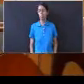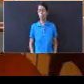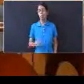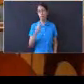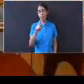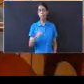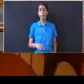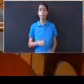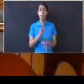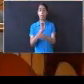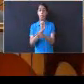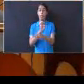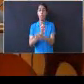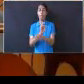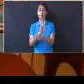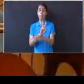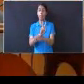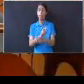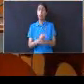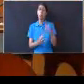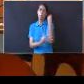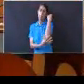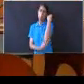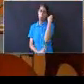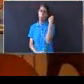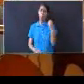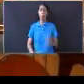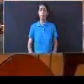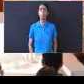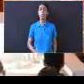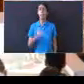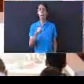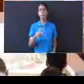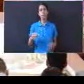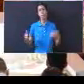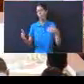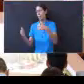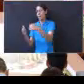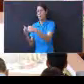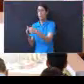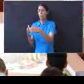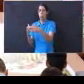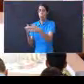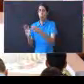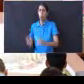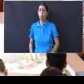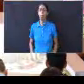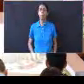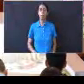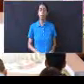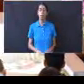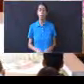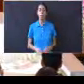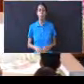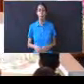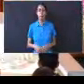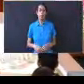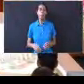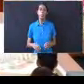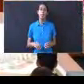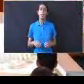evangelio de la pobreza. Ahí sale otro extremo, que es el evangelio de la prosperidad. La pseudo prosperidad.